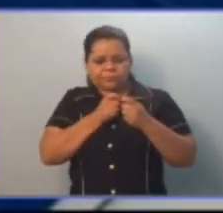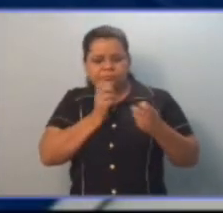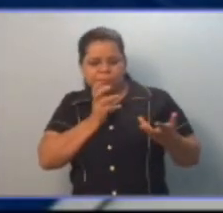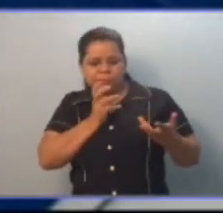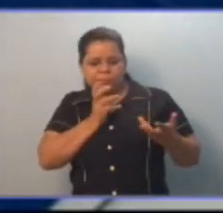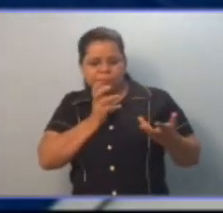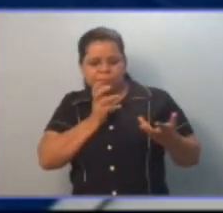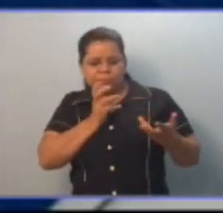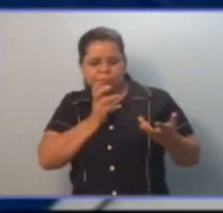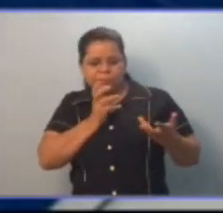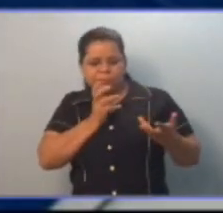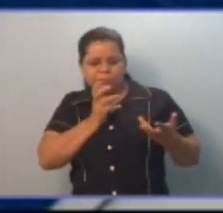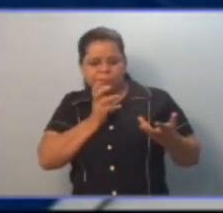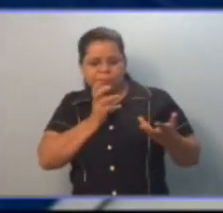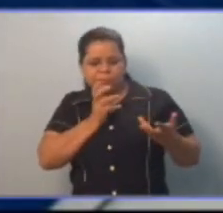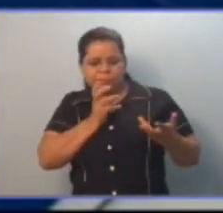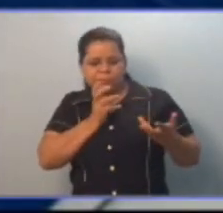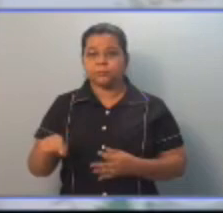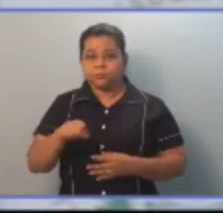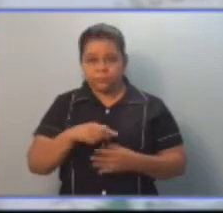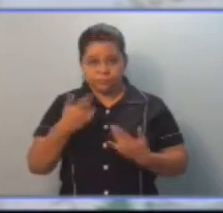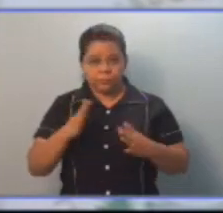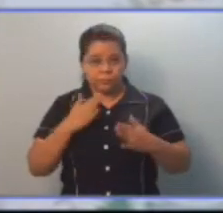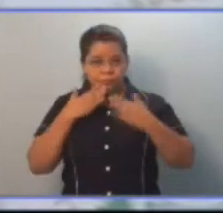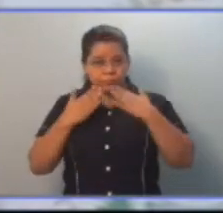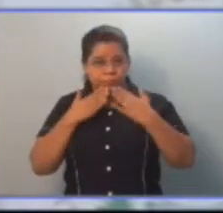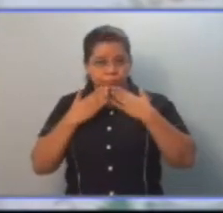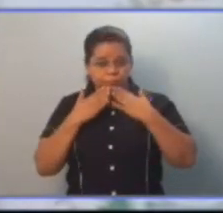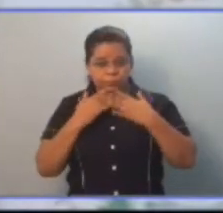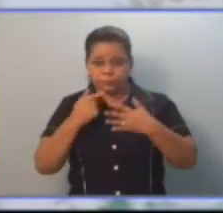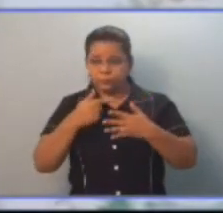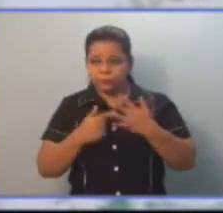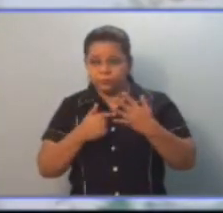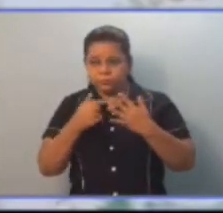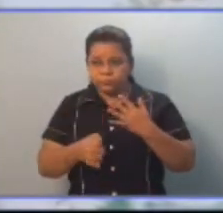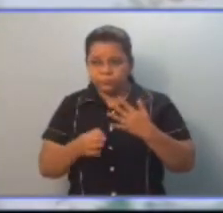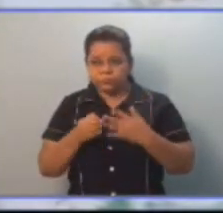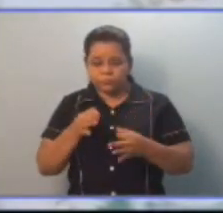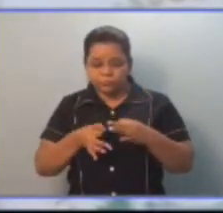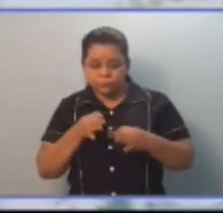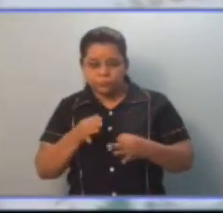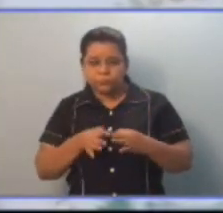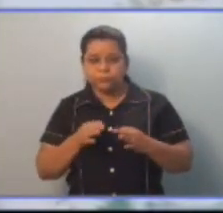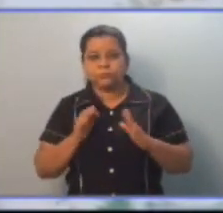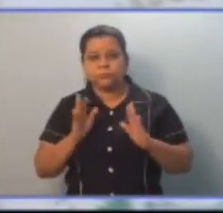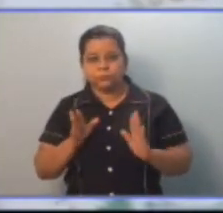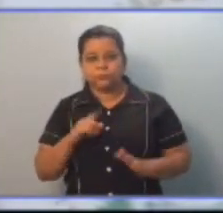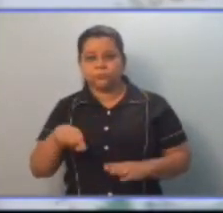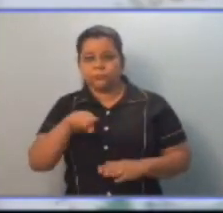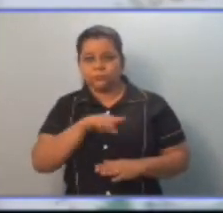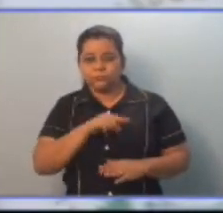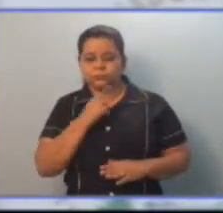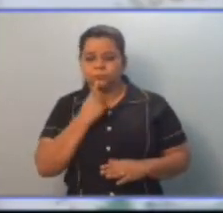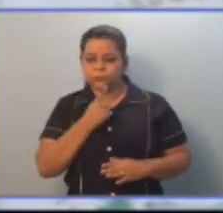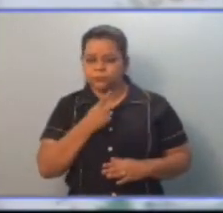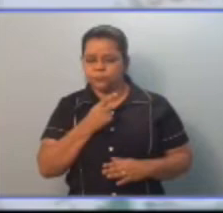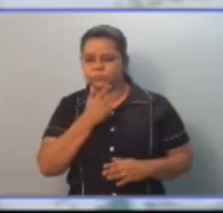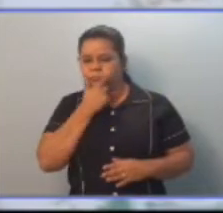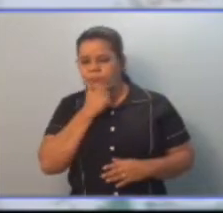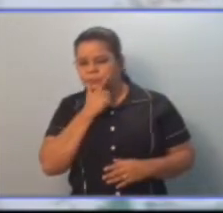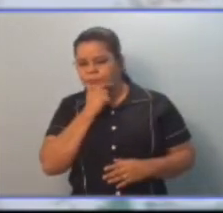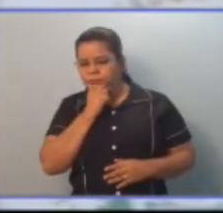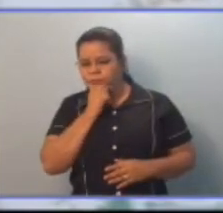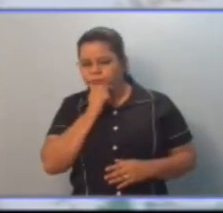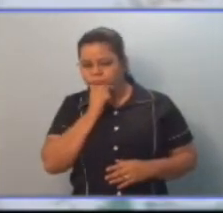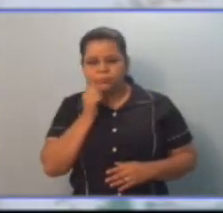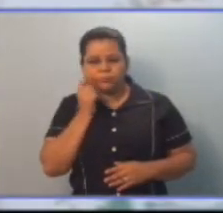legal y jurídica. Si usted le da una interpretación estrictamente legal y jurídica, usted se decanta por el voto razonado del doctor Belarmino Jaimes,